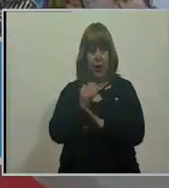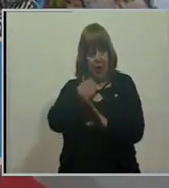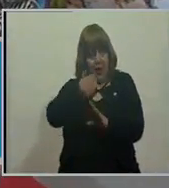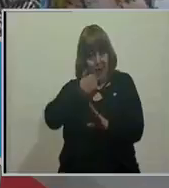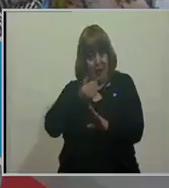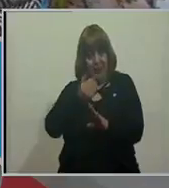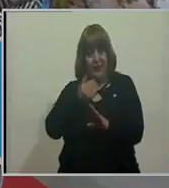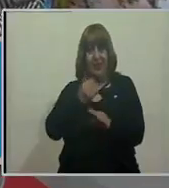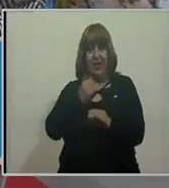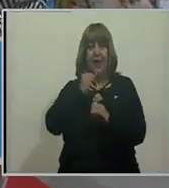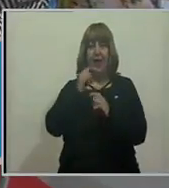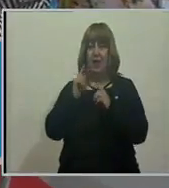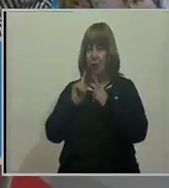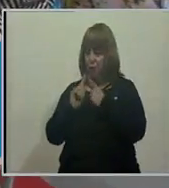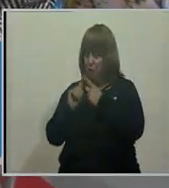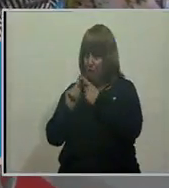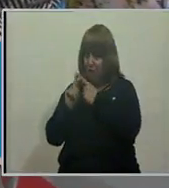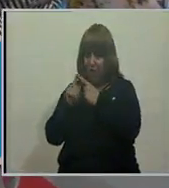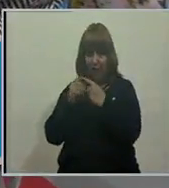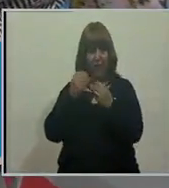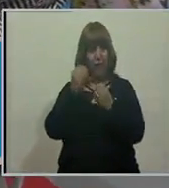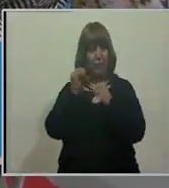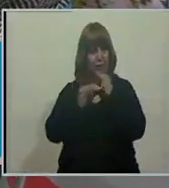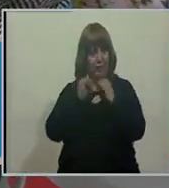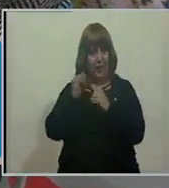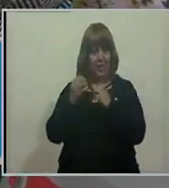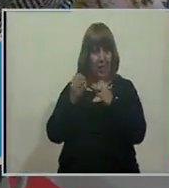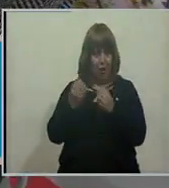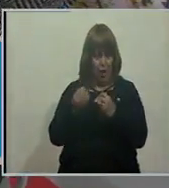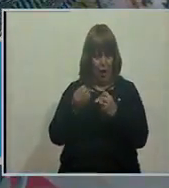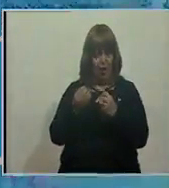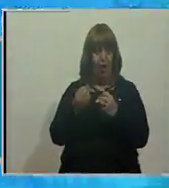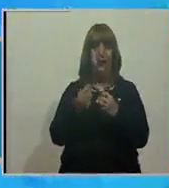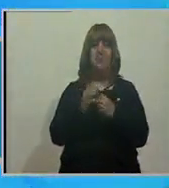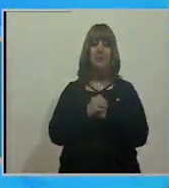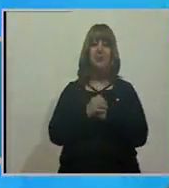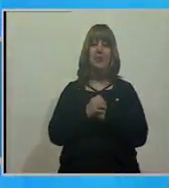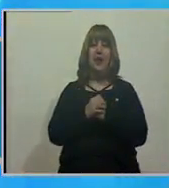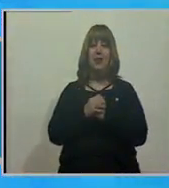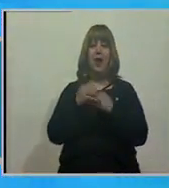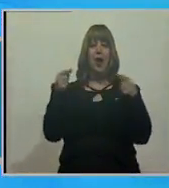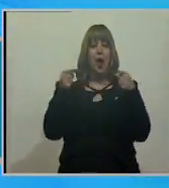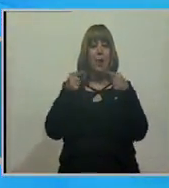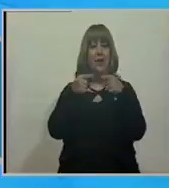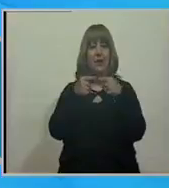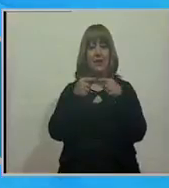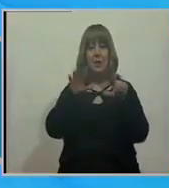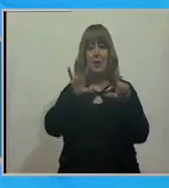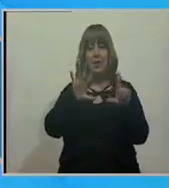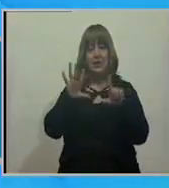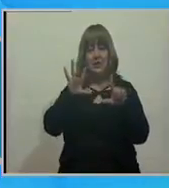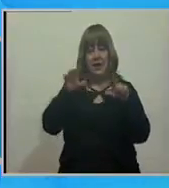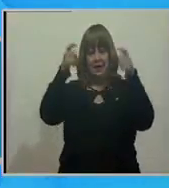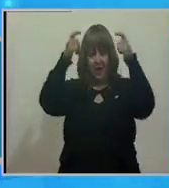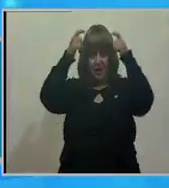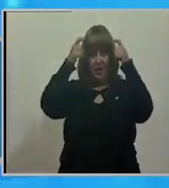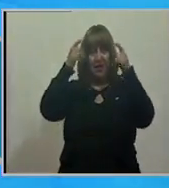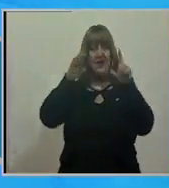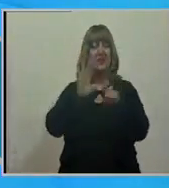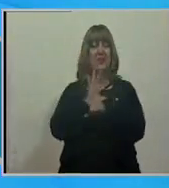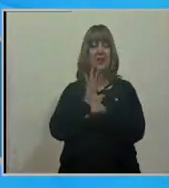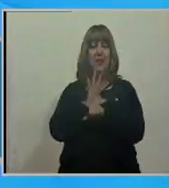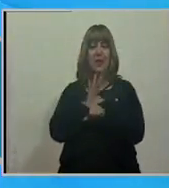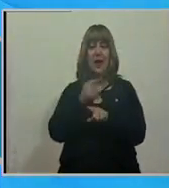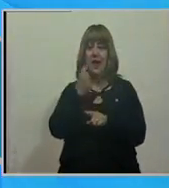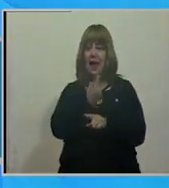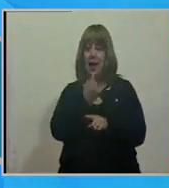una se va contactando con ustedes para que nos vayan guiando. Claro, ¿no? O sea, el objetivo de Siete Reinas, como bien ella dijo, es que